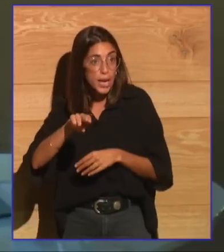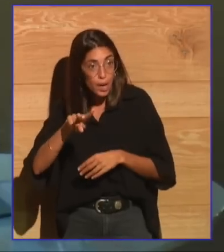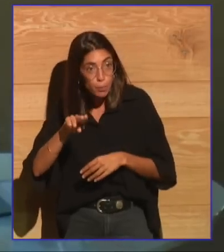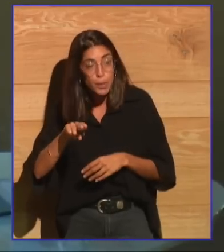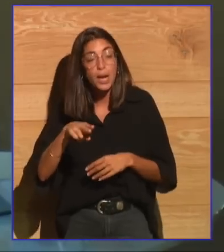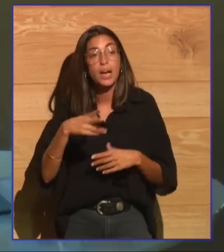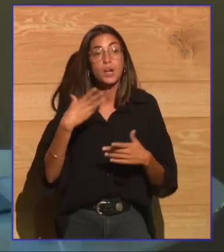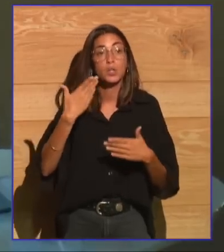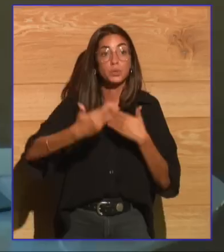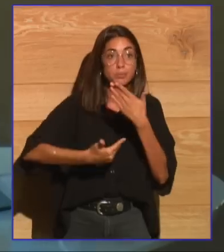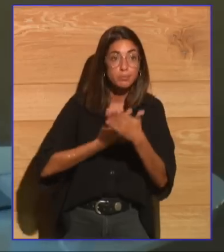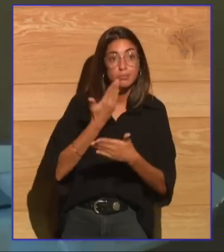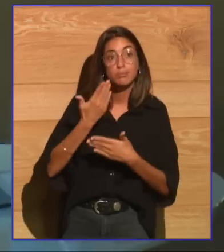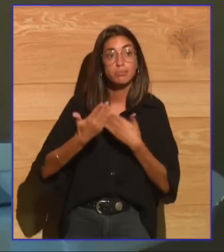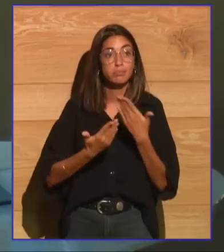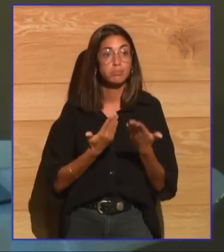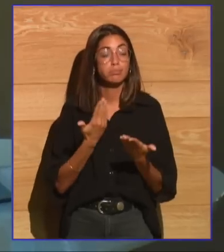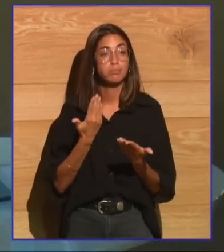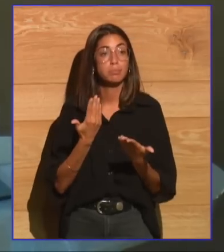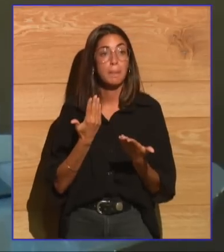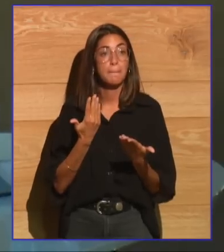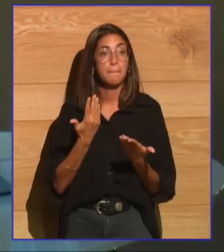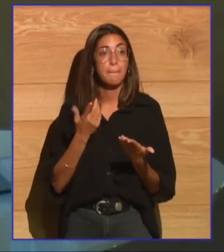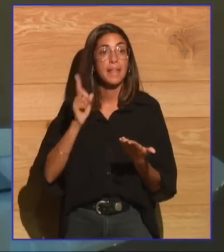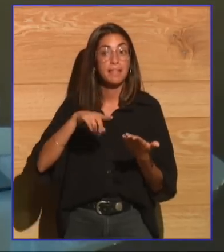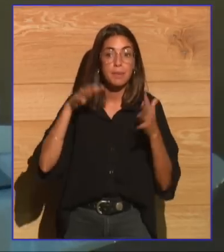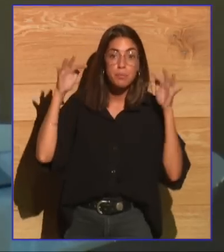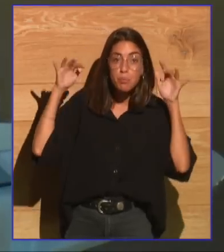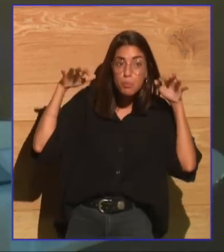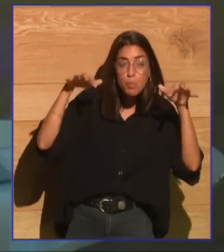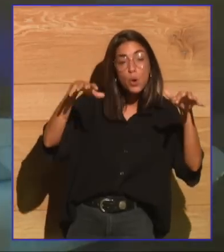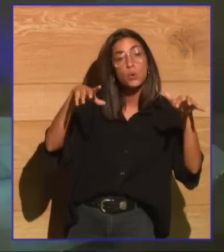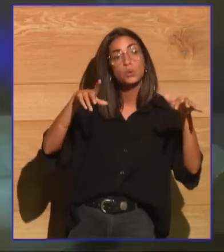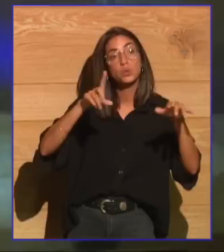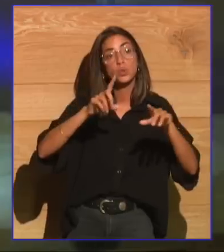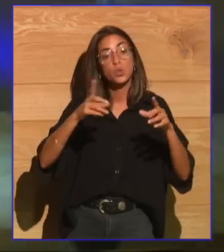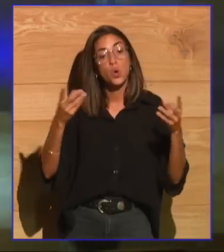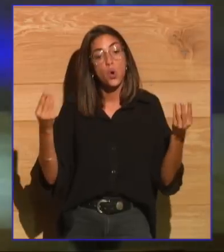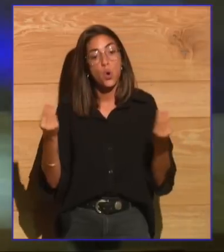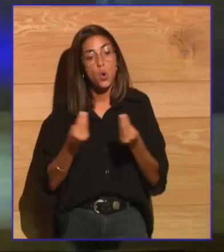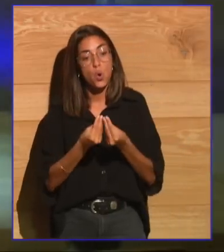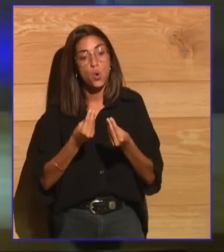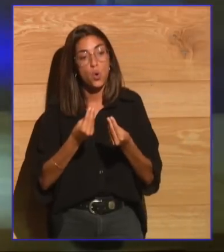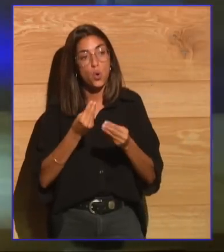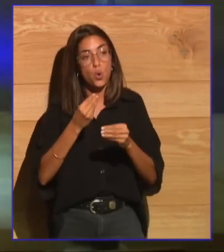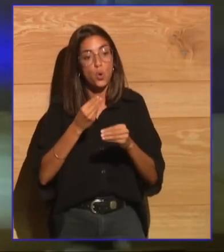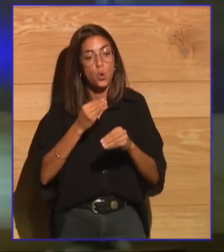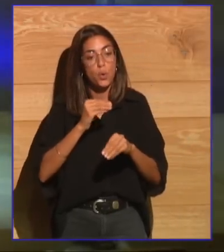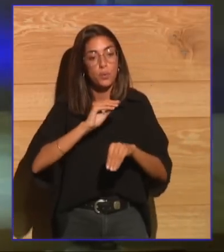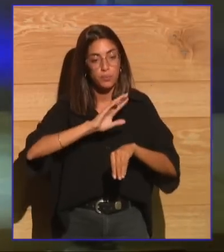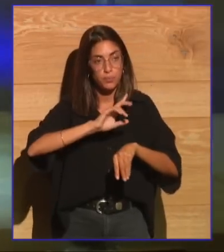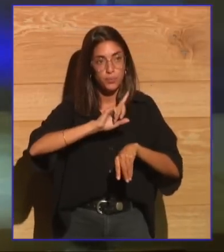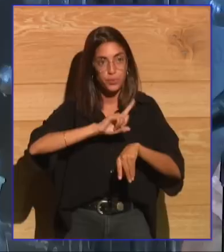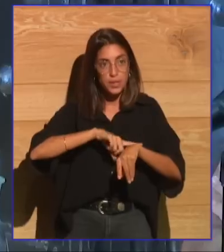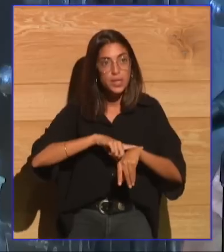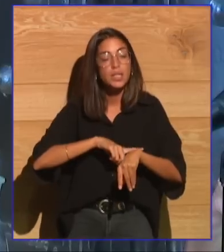que diríamos ahora e incluso de entrado en razón de este monstruo con el tiempo y con el dolor en la no en la novela que spielberg no le deja